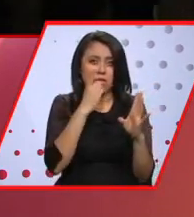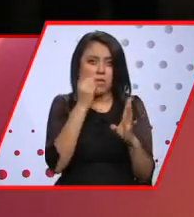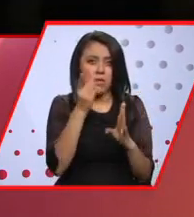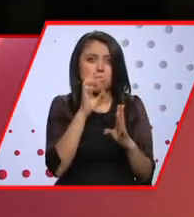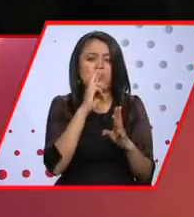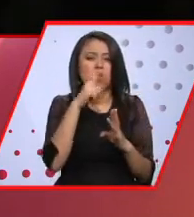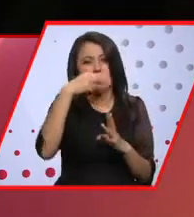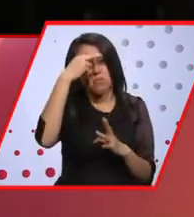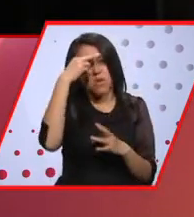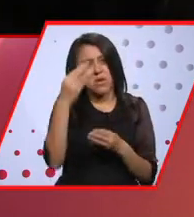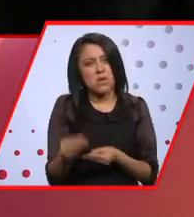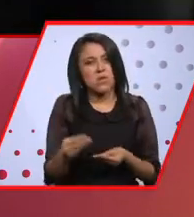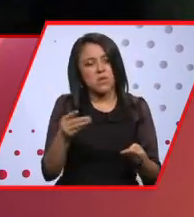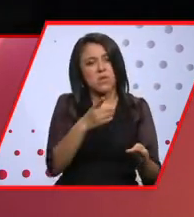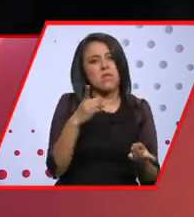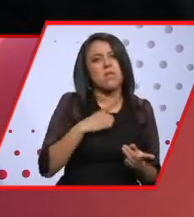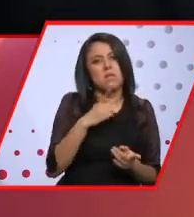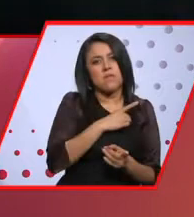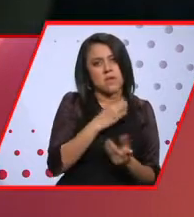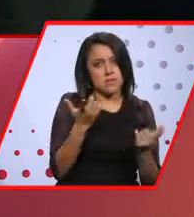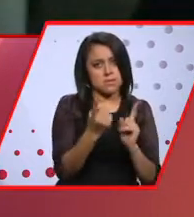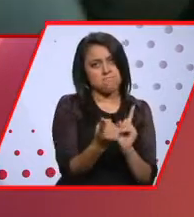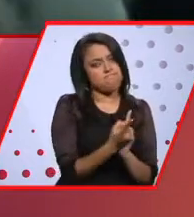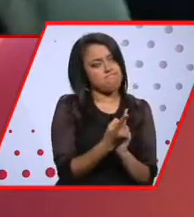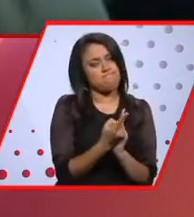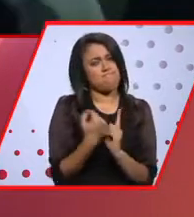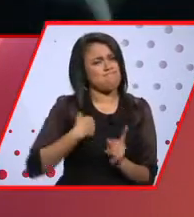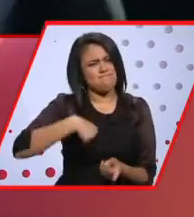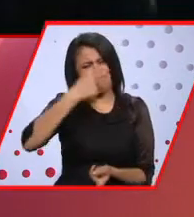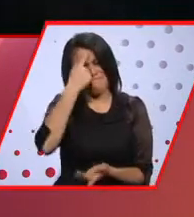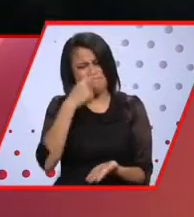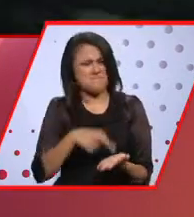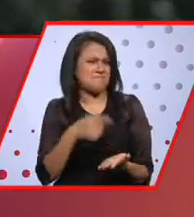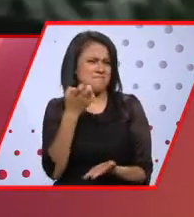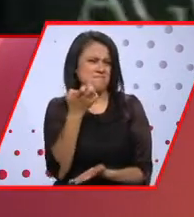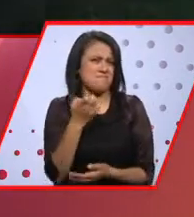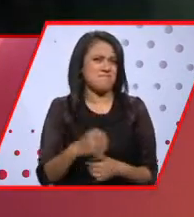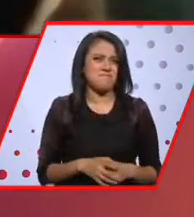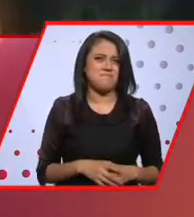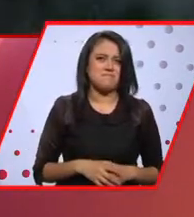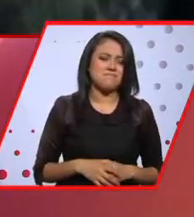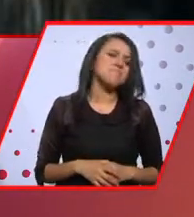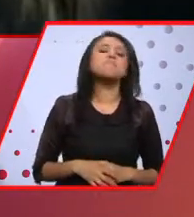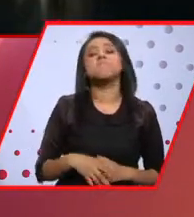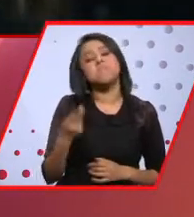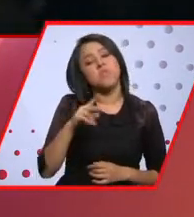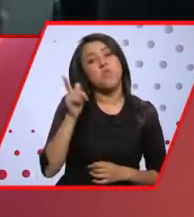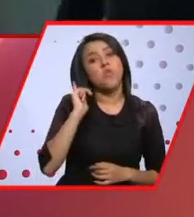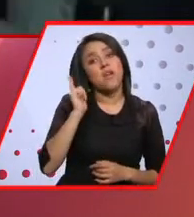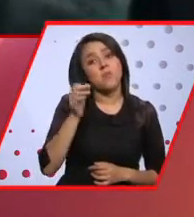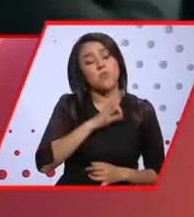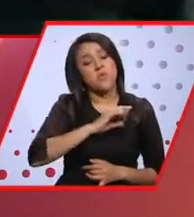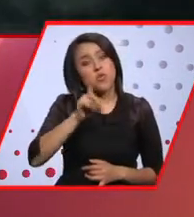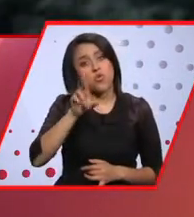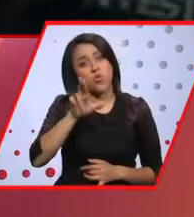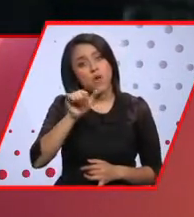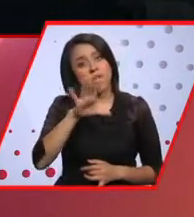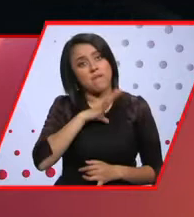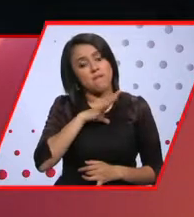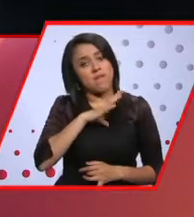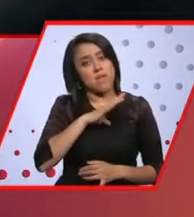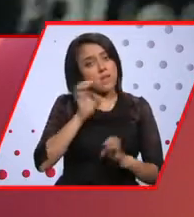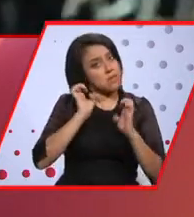mándeme a México que tengo que enfrentar esto. Hasta creo, ¿verdad? Tampoco me la creyó. Pero suena bonito pensar que todavía le sobra algo de